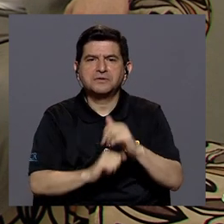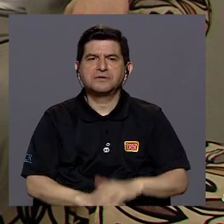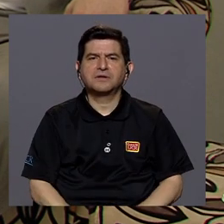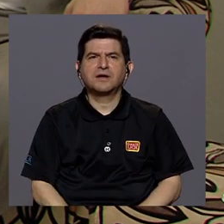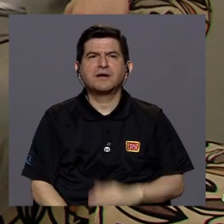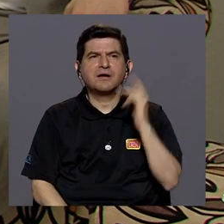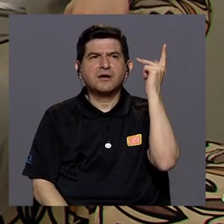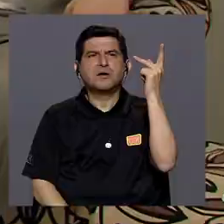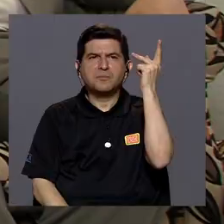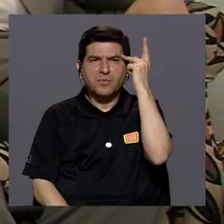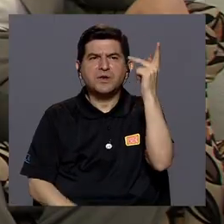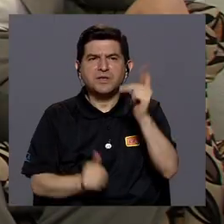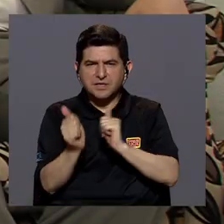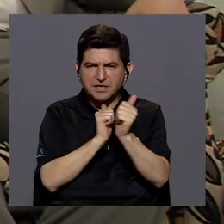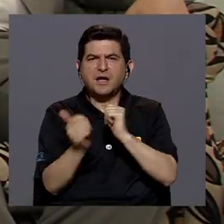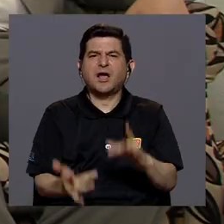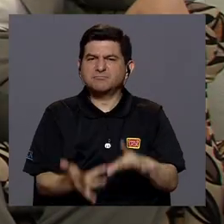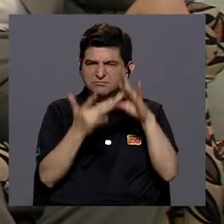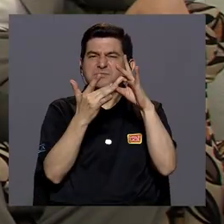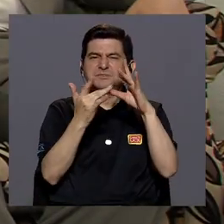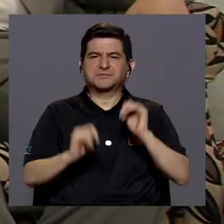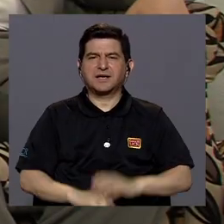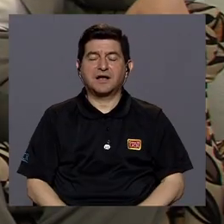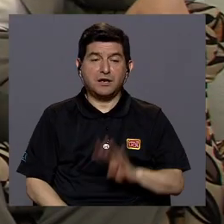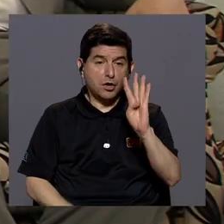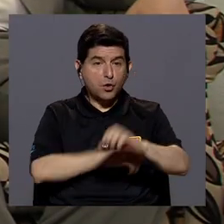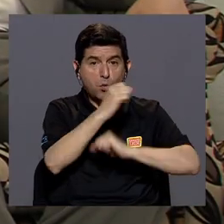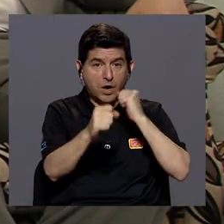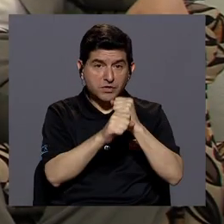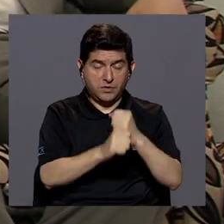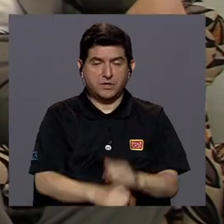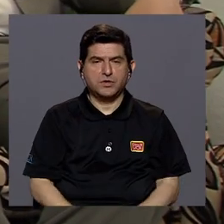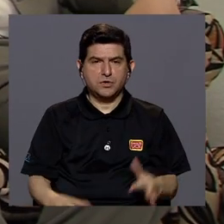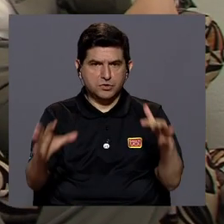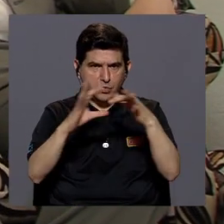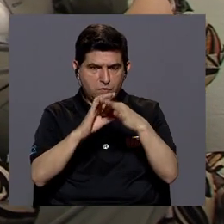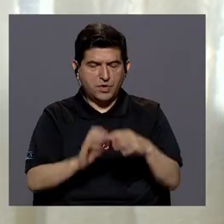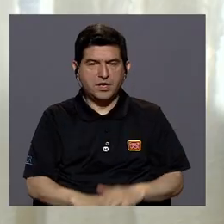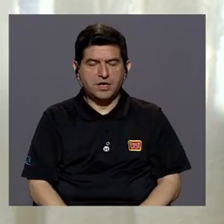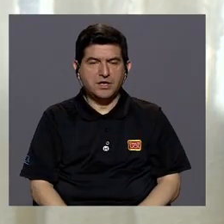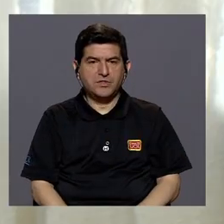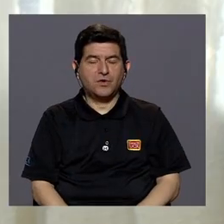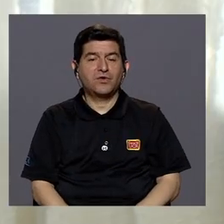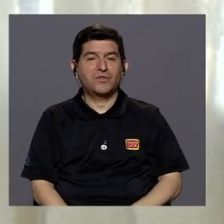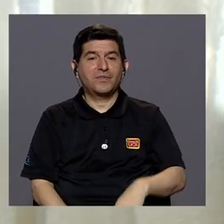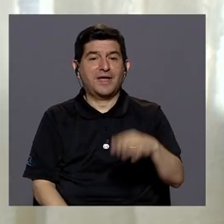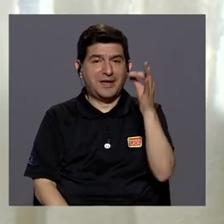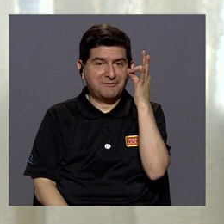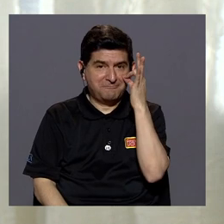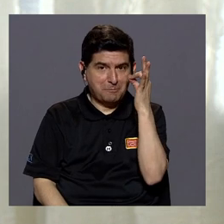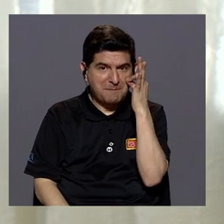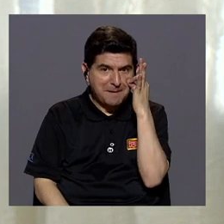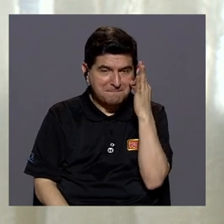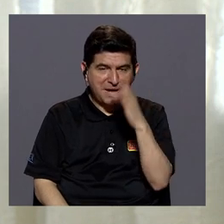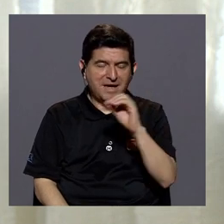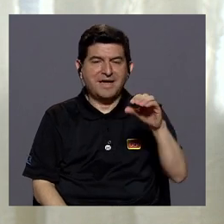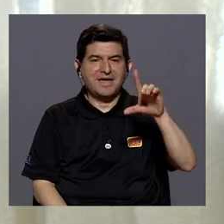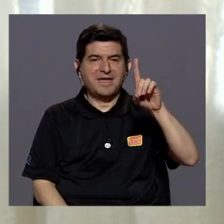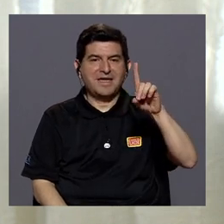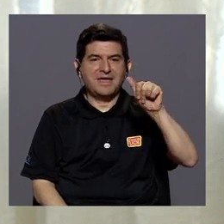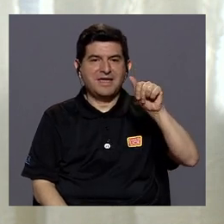política y deportes, más que otra cosa. 4 años. ¿De la mano de don Pepe y don Daniel? Bueno, don